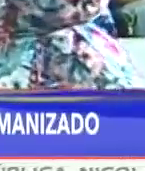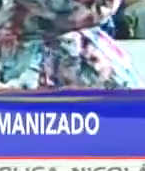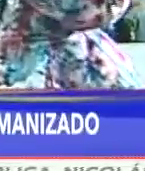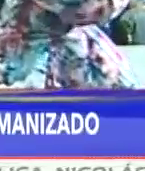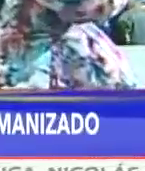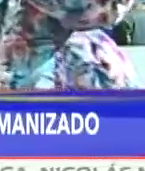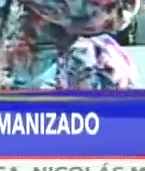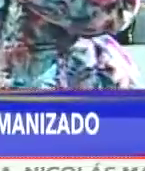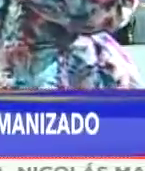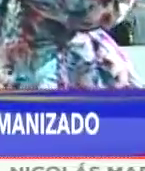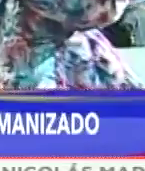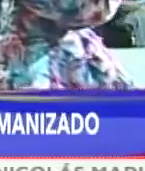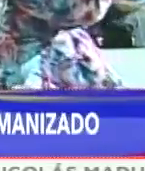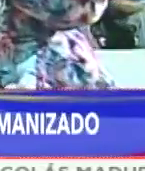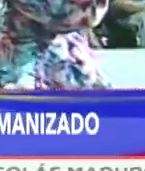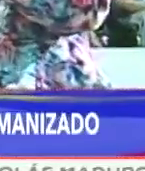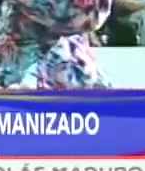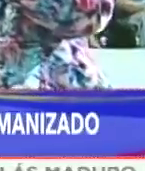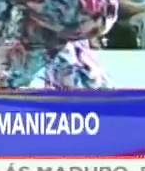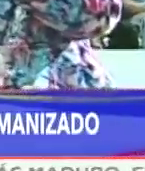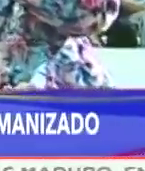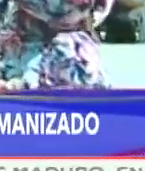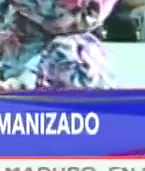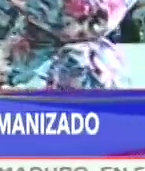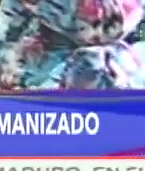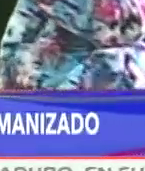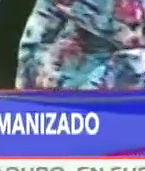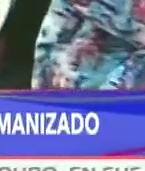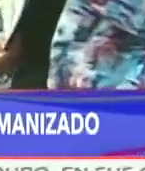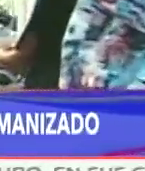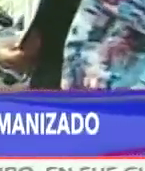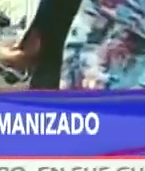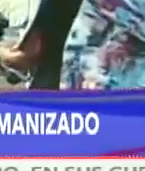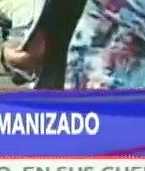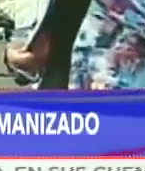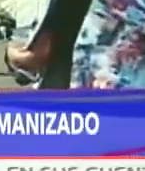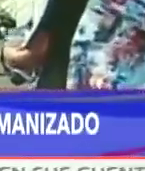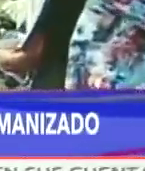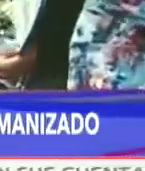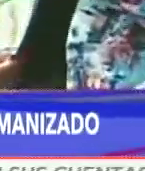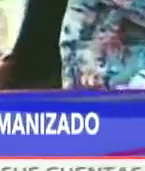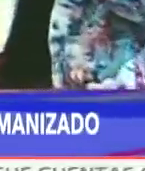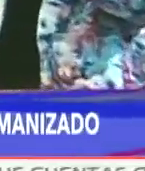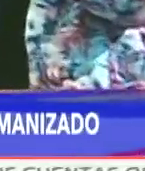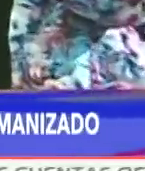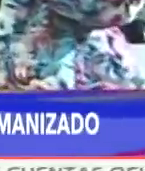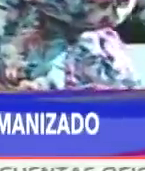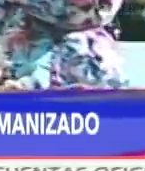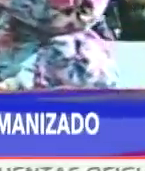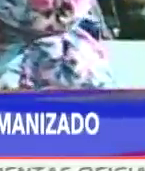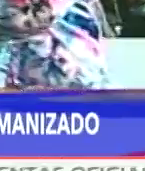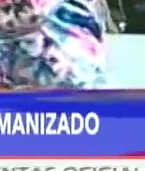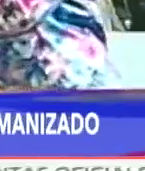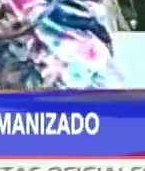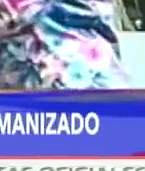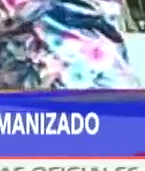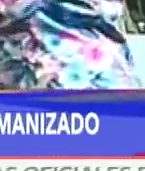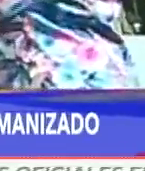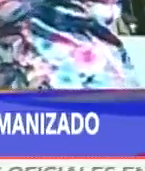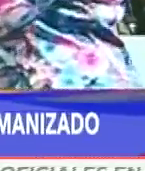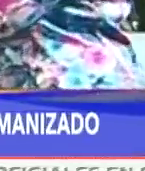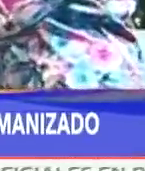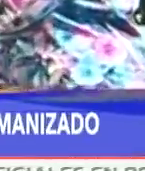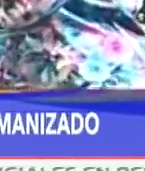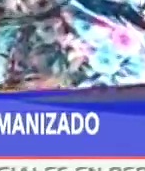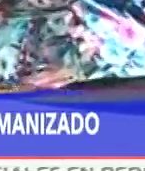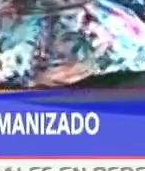procurando preparar emocionalmente, físicamente a nuestras preñadas de la patria, a nuestras barrigonas, para ese parto y